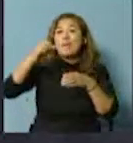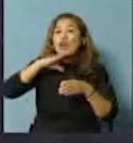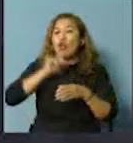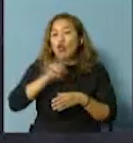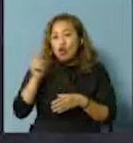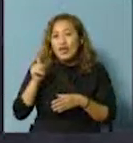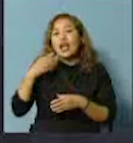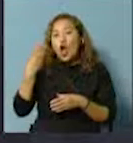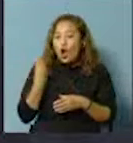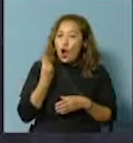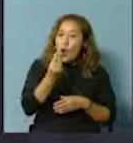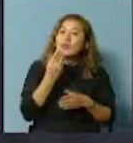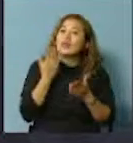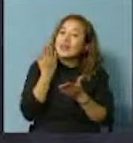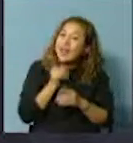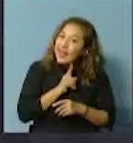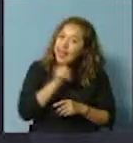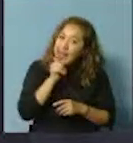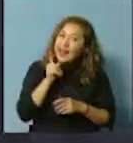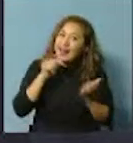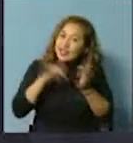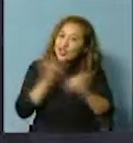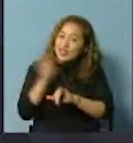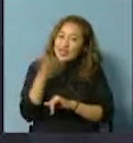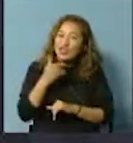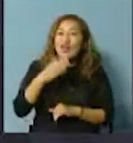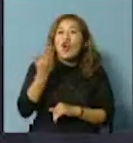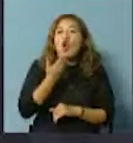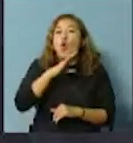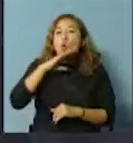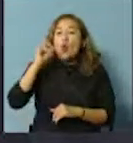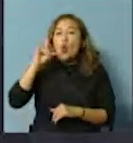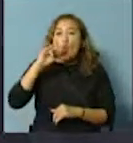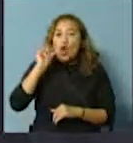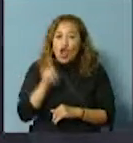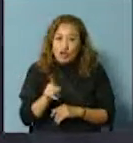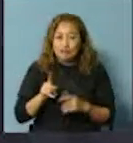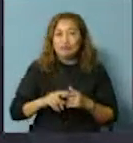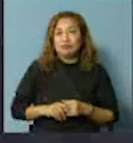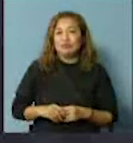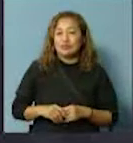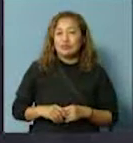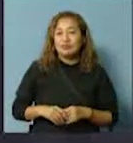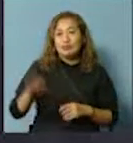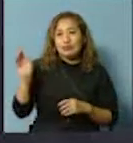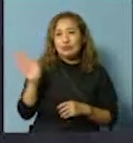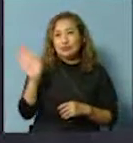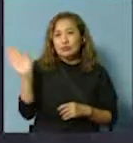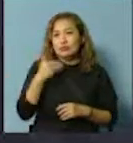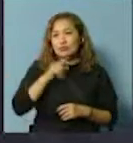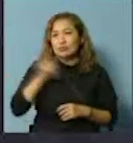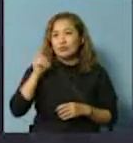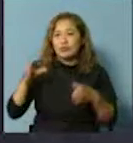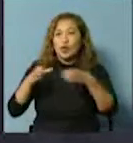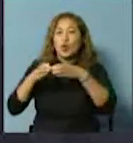con el señor que sigue siendo noticias en todas partes julio ferreira y adrián mendieta tenemos al